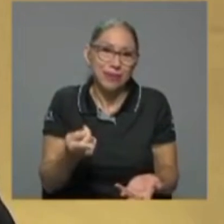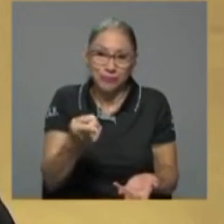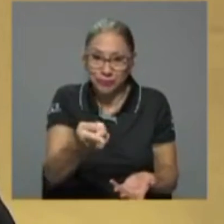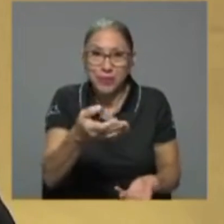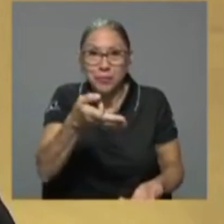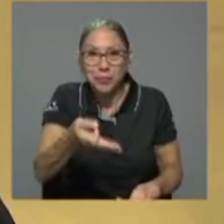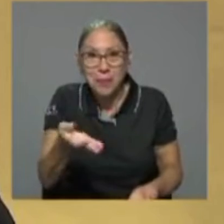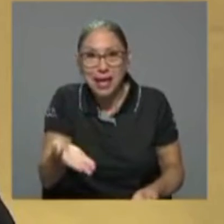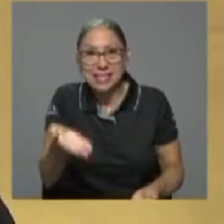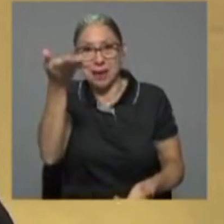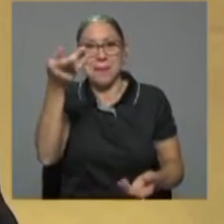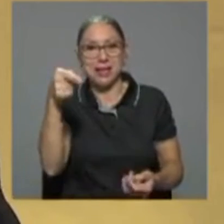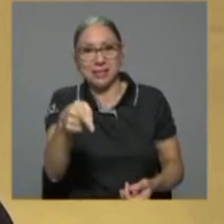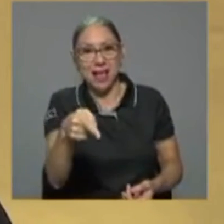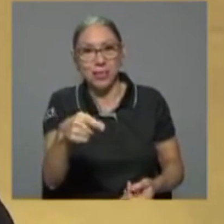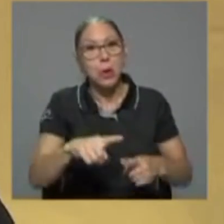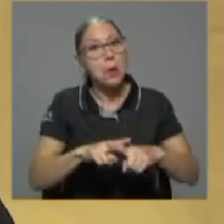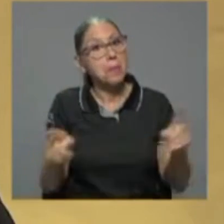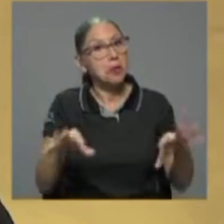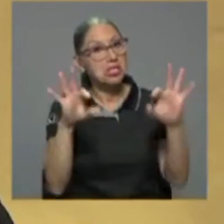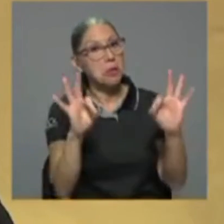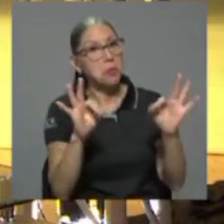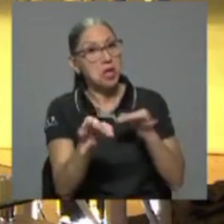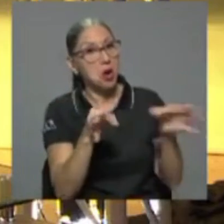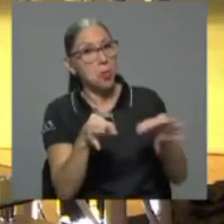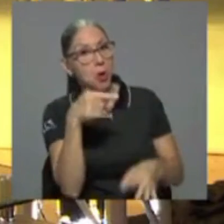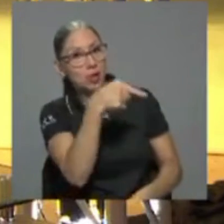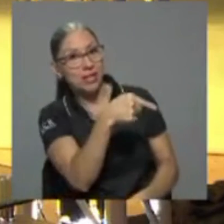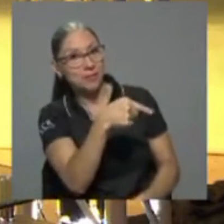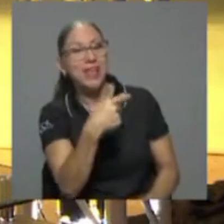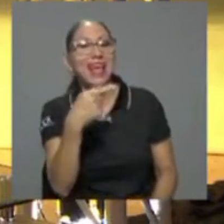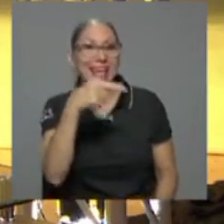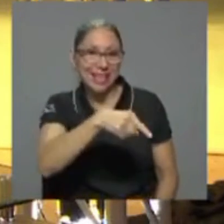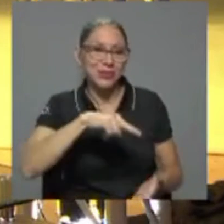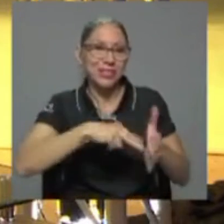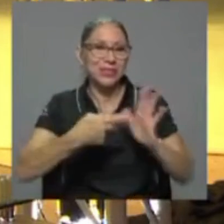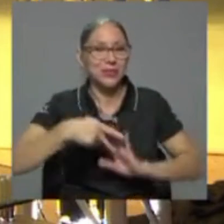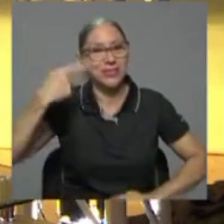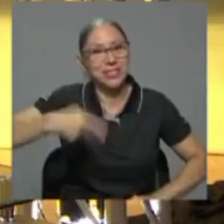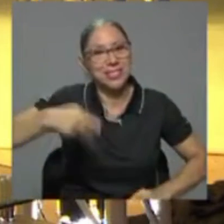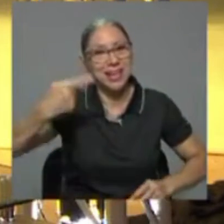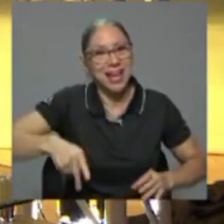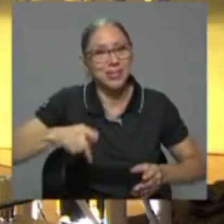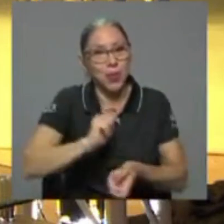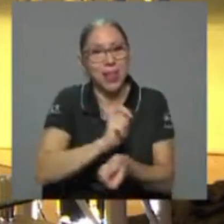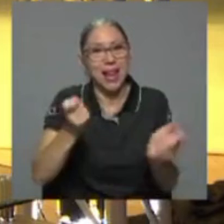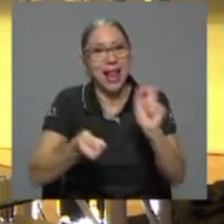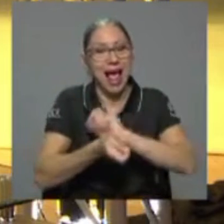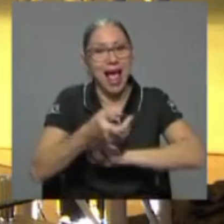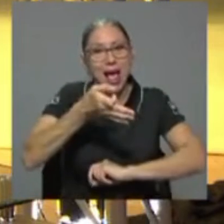va a ser más alto, pero está muy bien como usted lo dijo, eso es riesgo cambiario. Gracias.